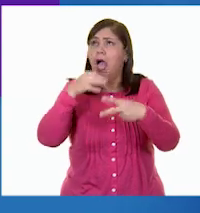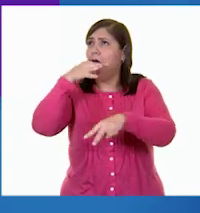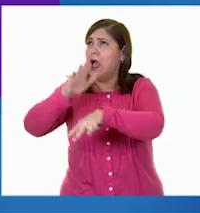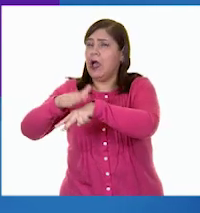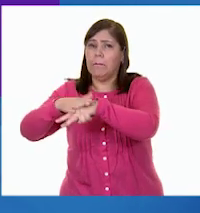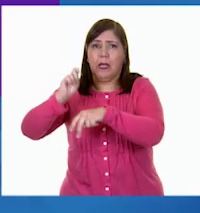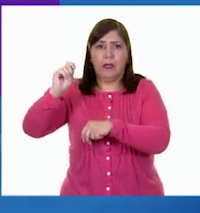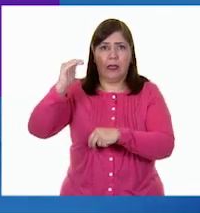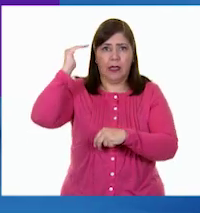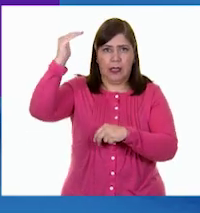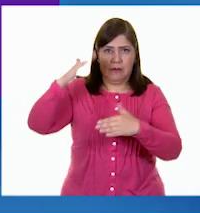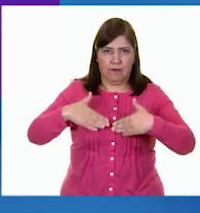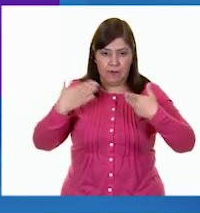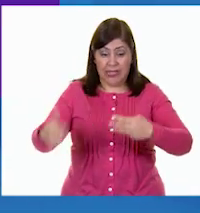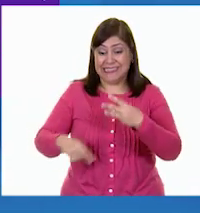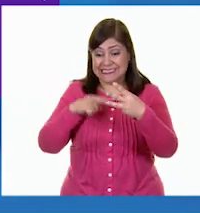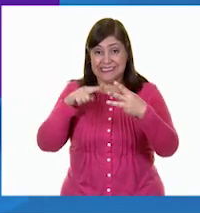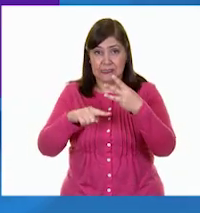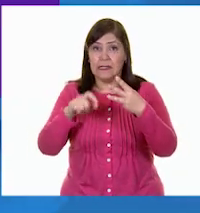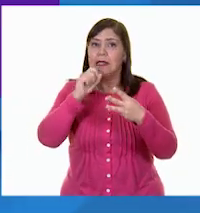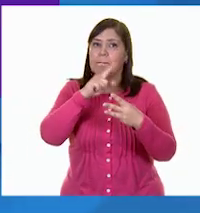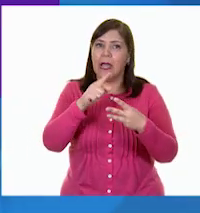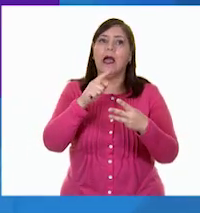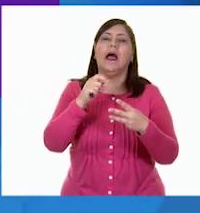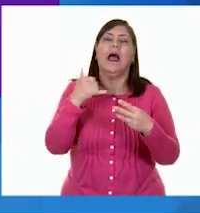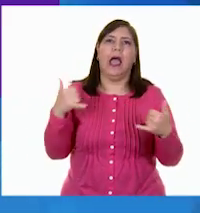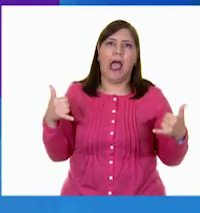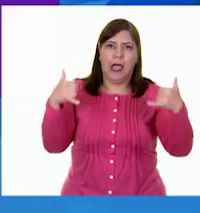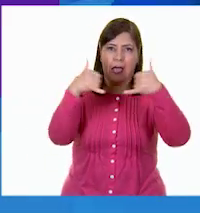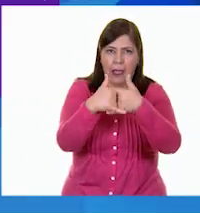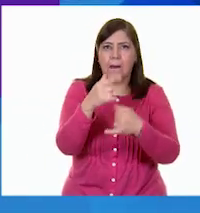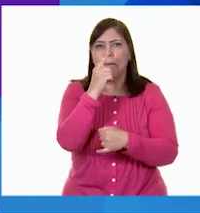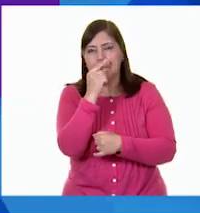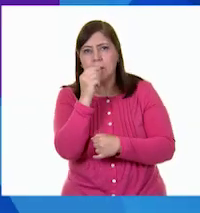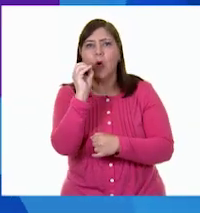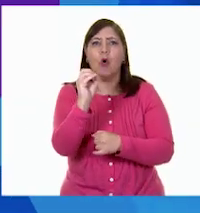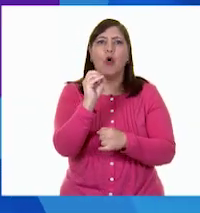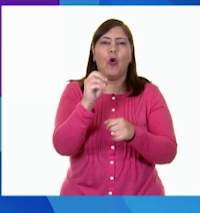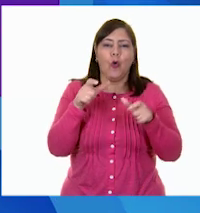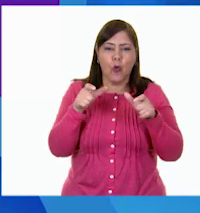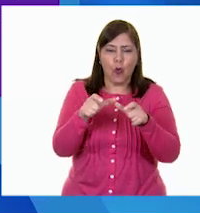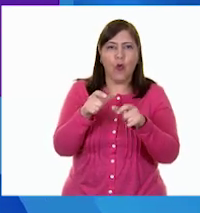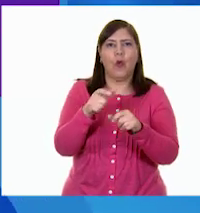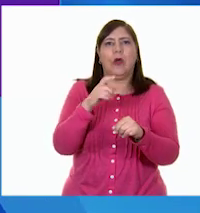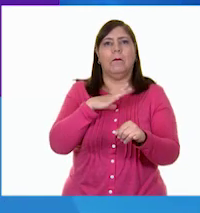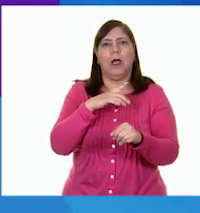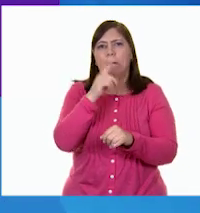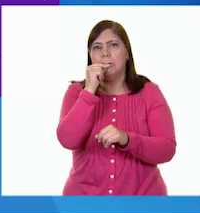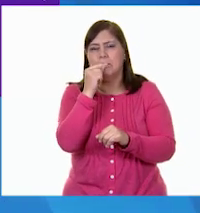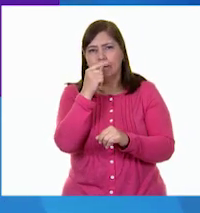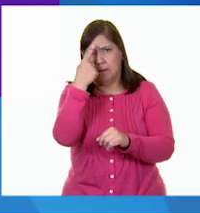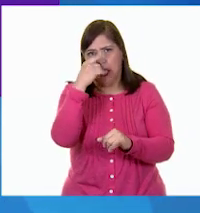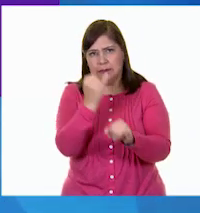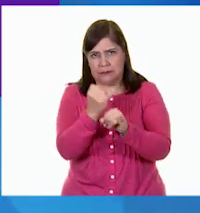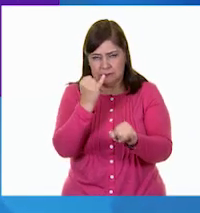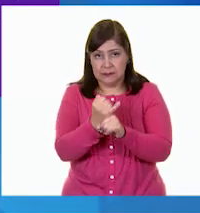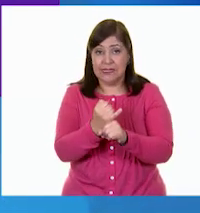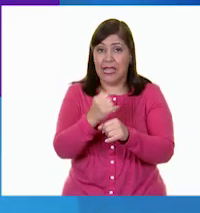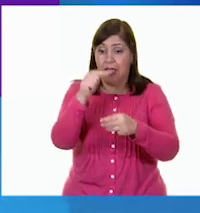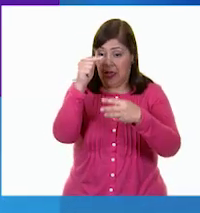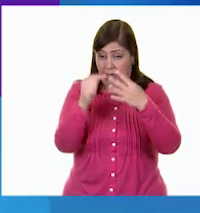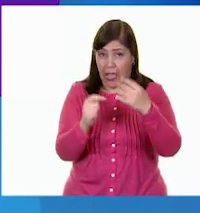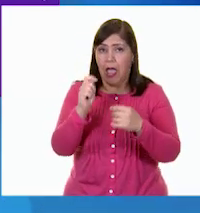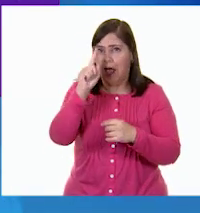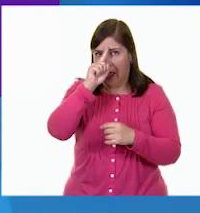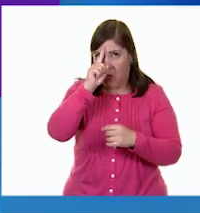adulto de confianza. Y llama y reporta a la policía o a la Guardia Cibernética. Esperamos que la información y